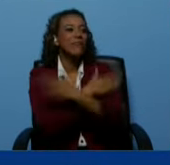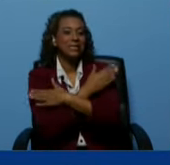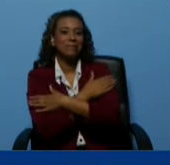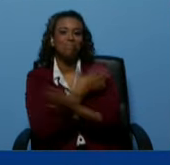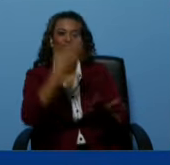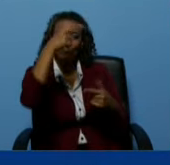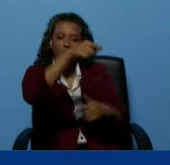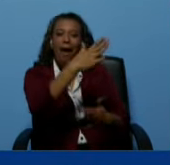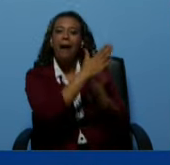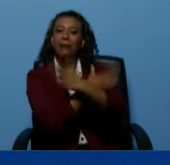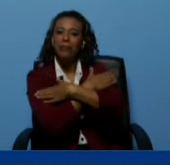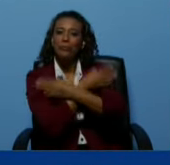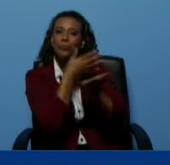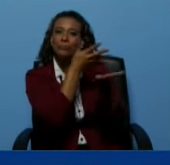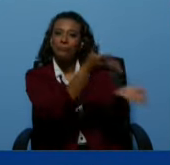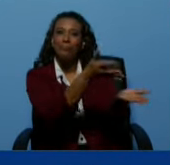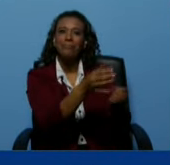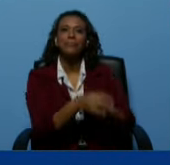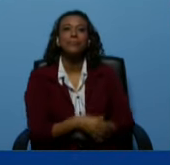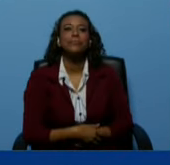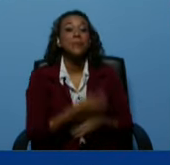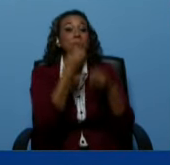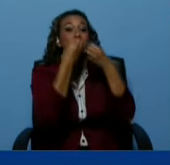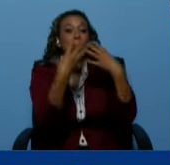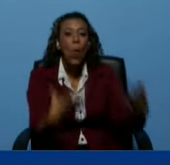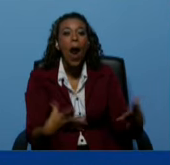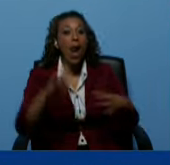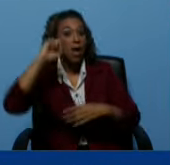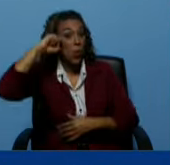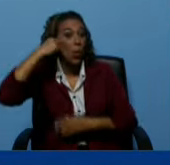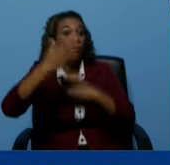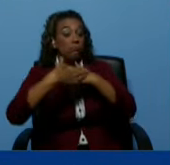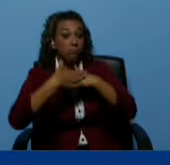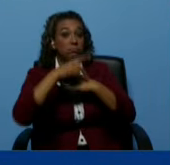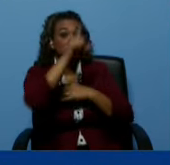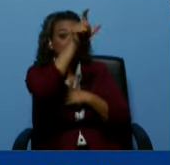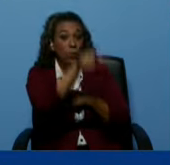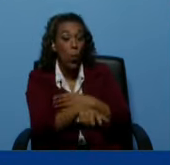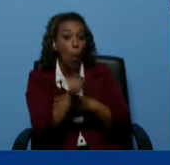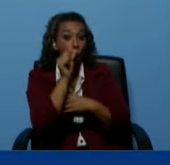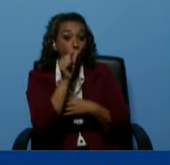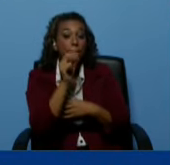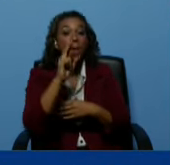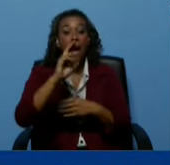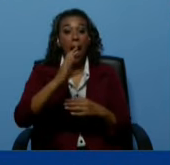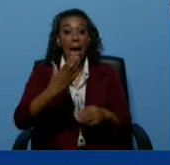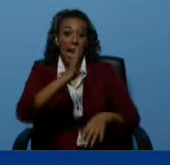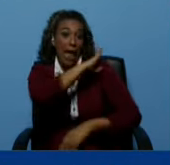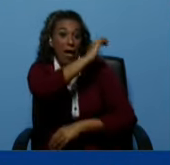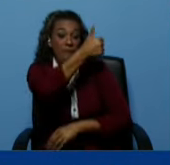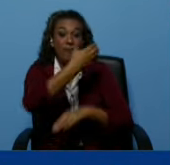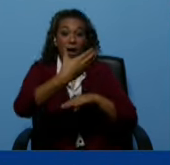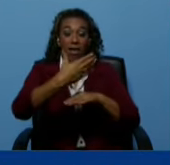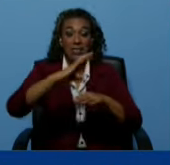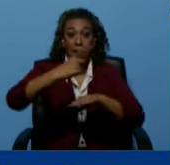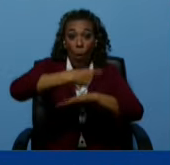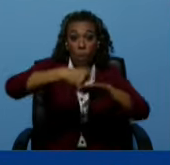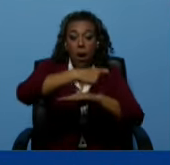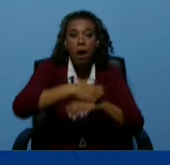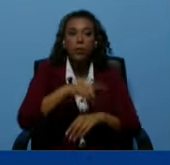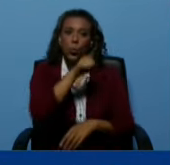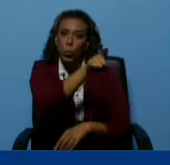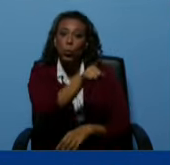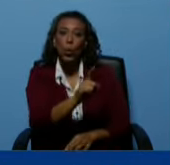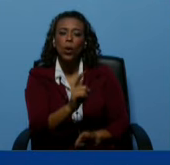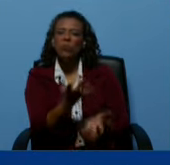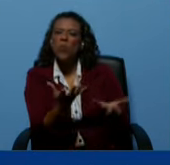felicitaciones. Muy bueno recordatorio que hizo Nahum, porque precisamente todo